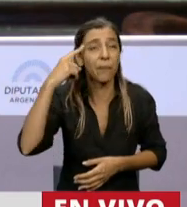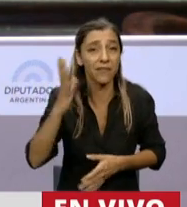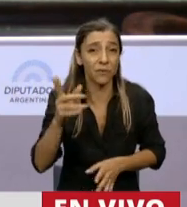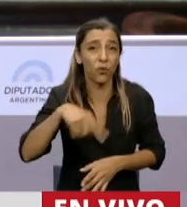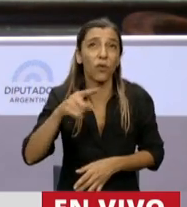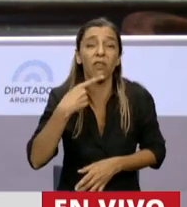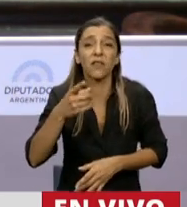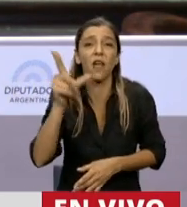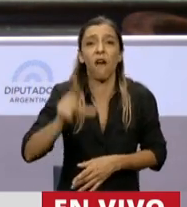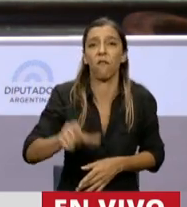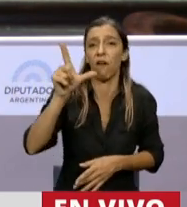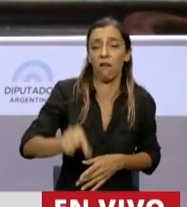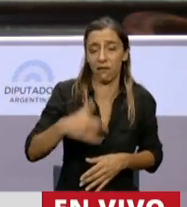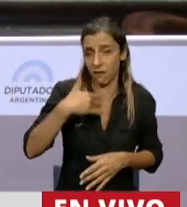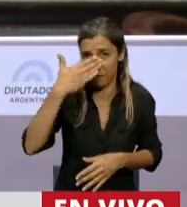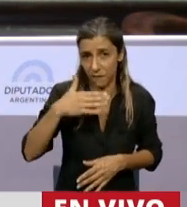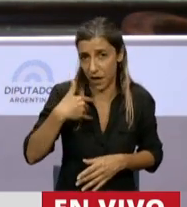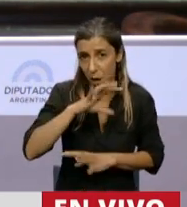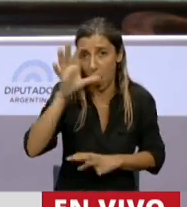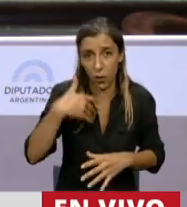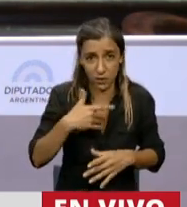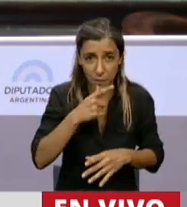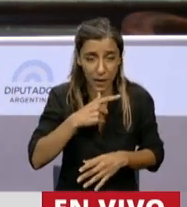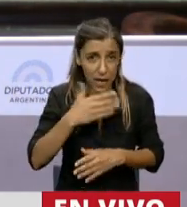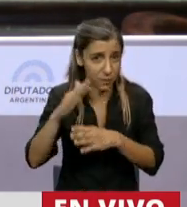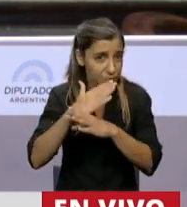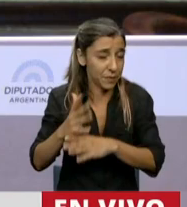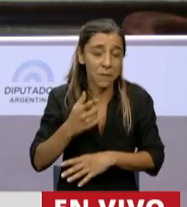un curso de derecho constitucional para entender de qué se